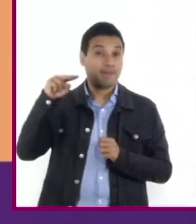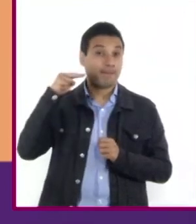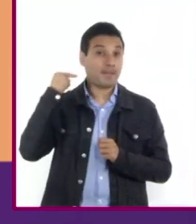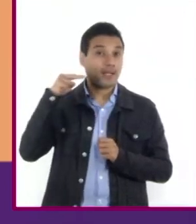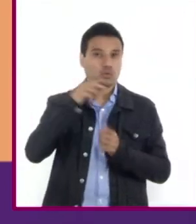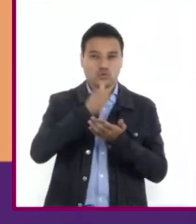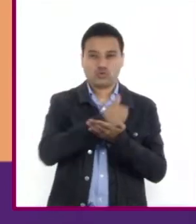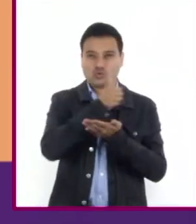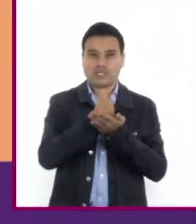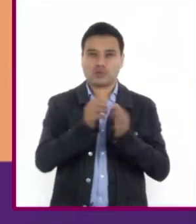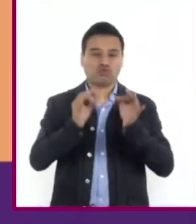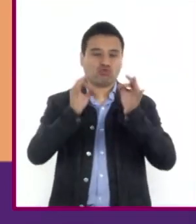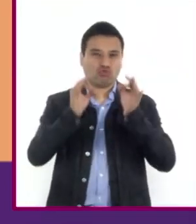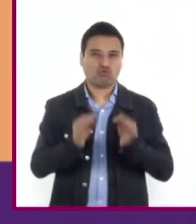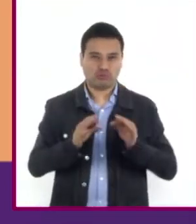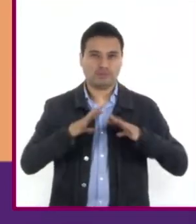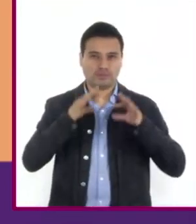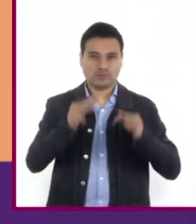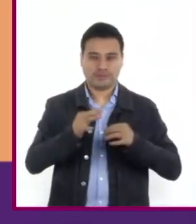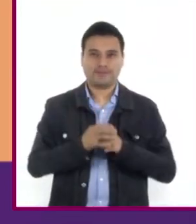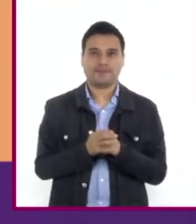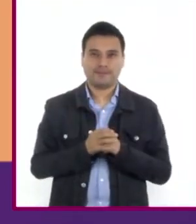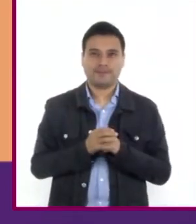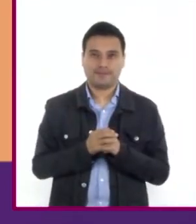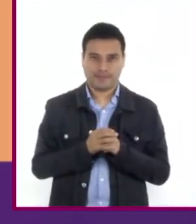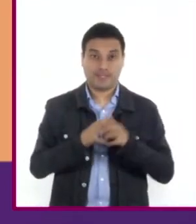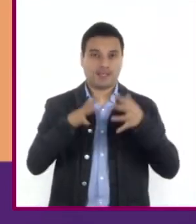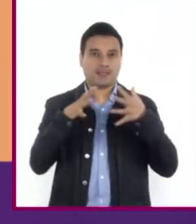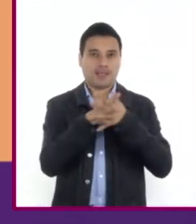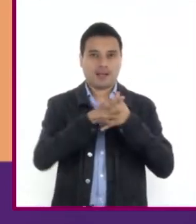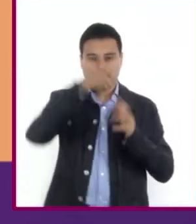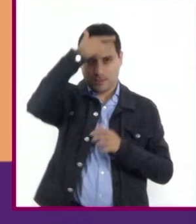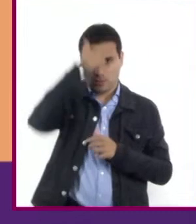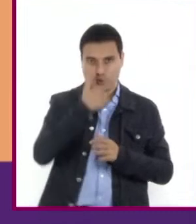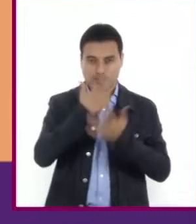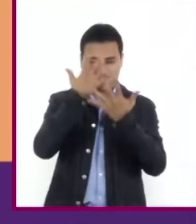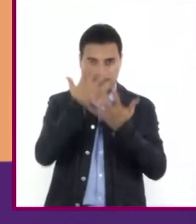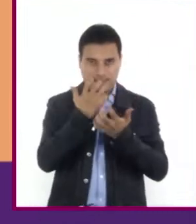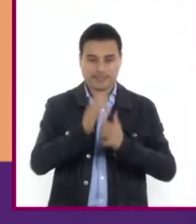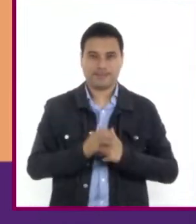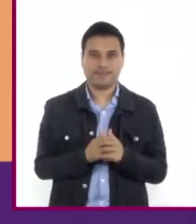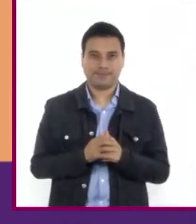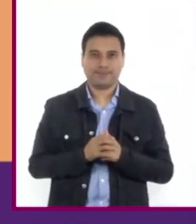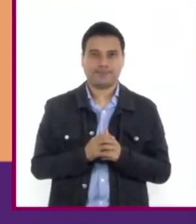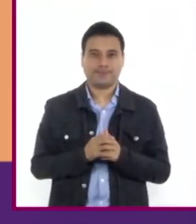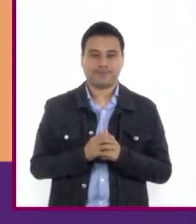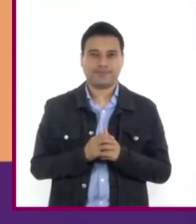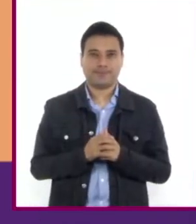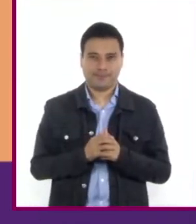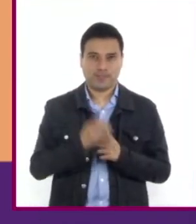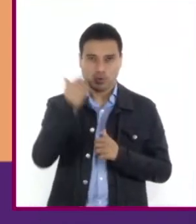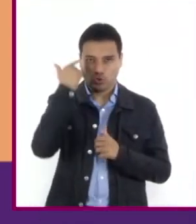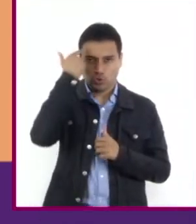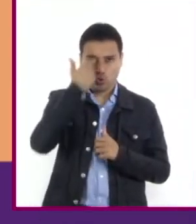Veracruz. 2. Batalla de la Noche Triste. 3. Matanza de